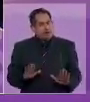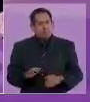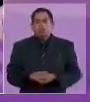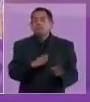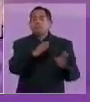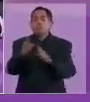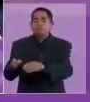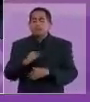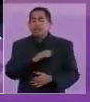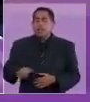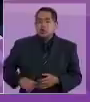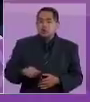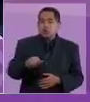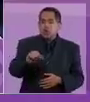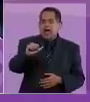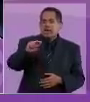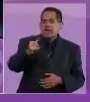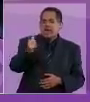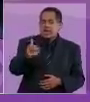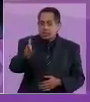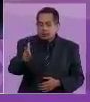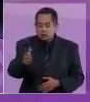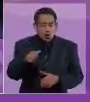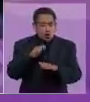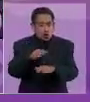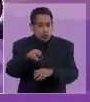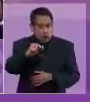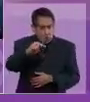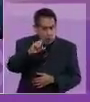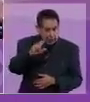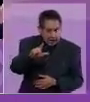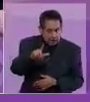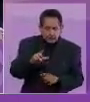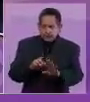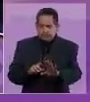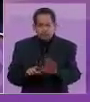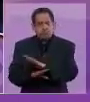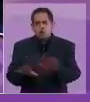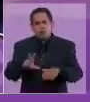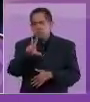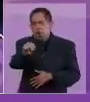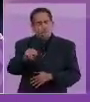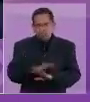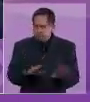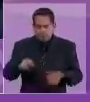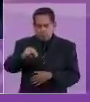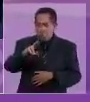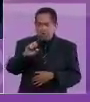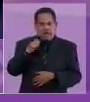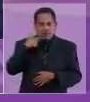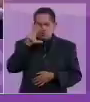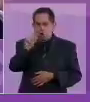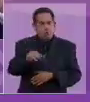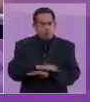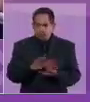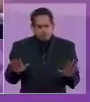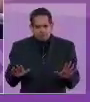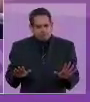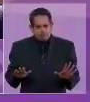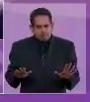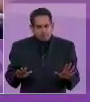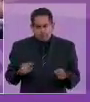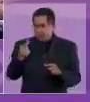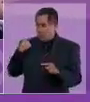Anaya? Sí. Brevemente. ¿Sobre lo nuclear qué me dice? Primero, no, definitivamente nuclear no. Muy bien. En el último